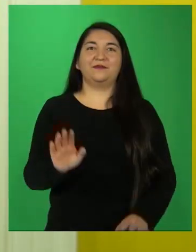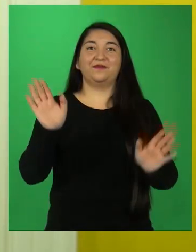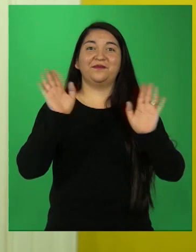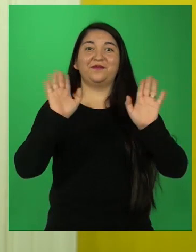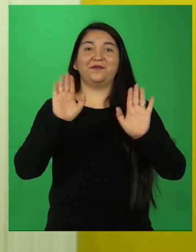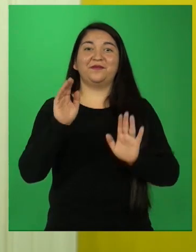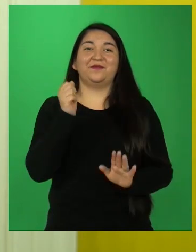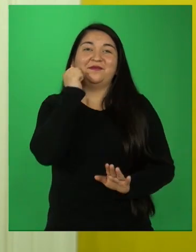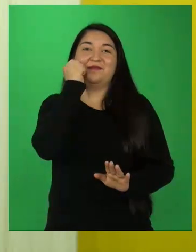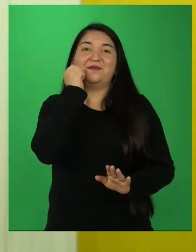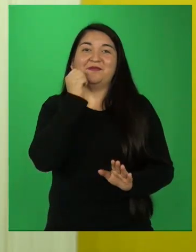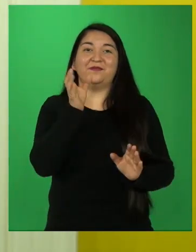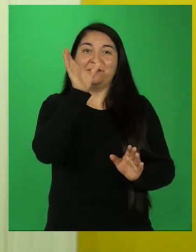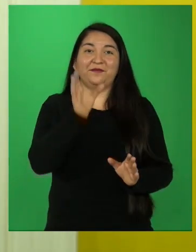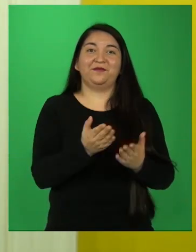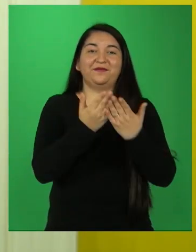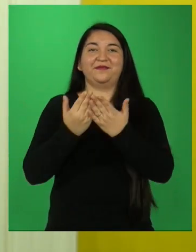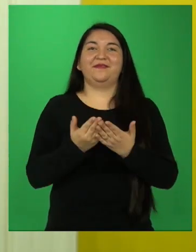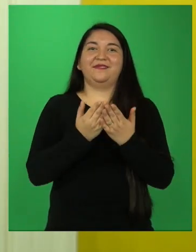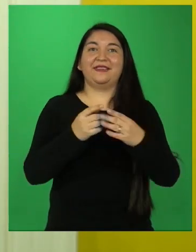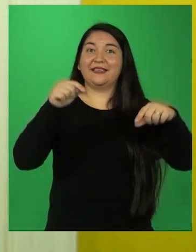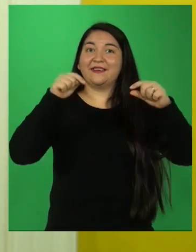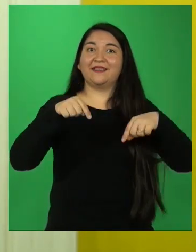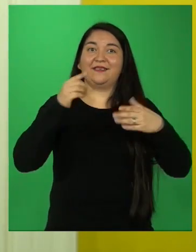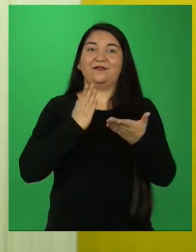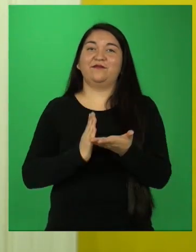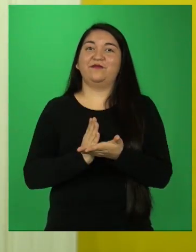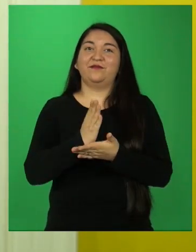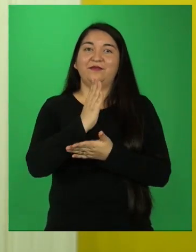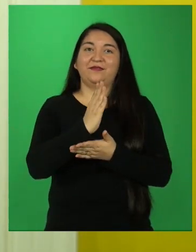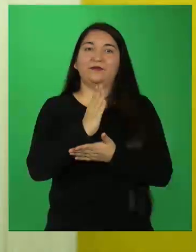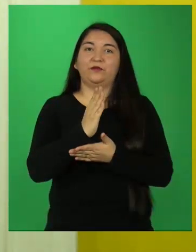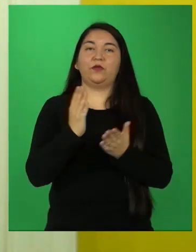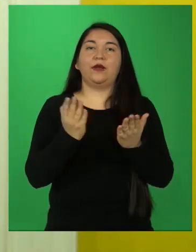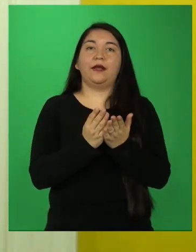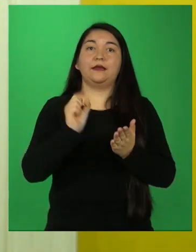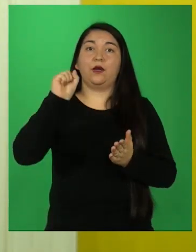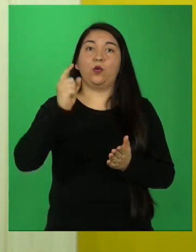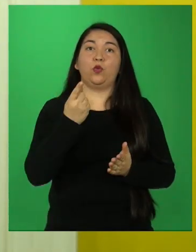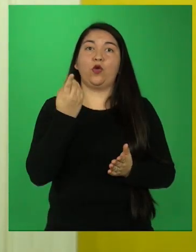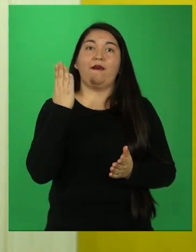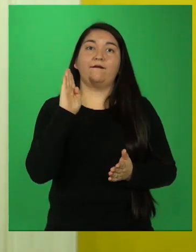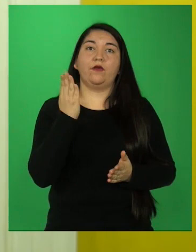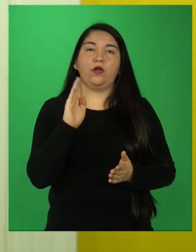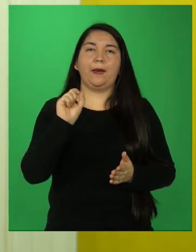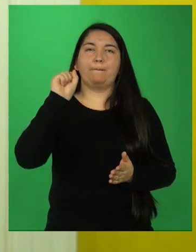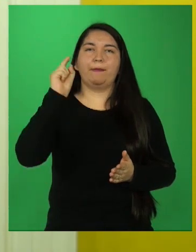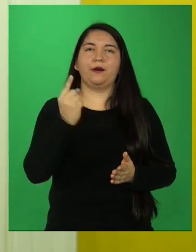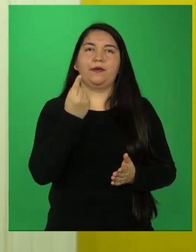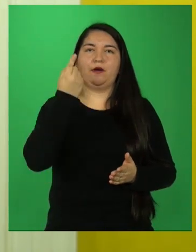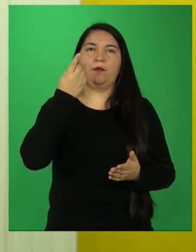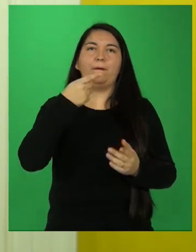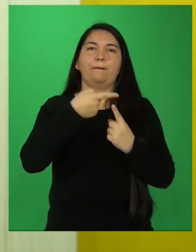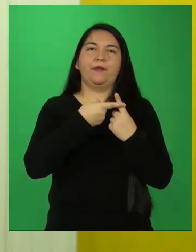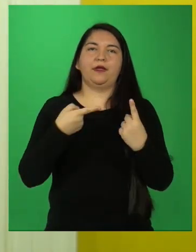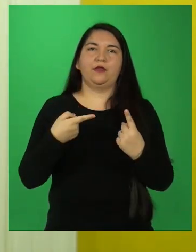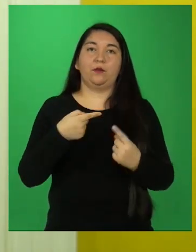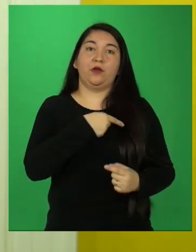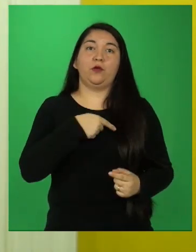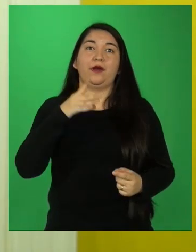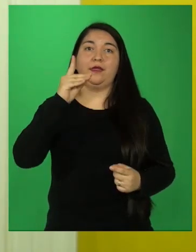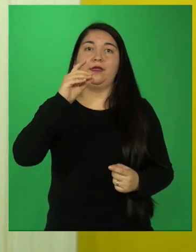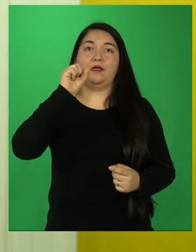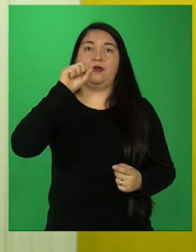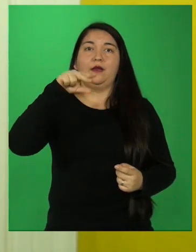Saludos, queridos estudiantes. Hoy día vamos a comenzar con la clase 1 de Biología para primero medio. Mi nombre es